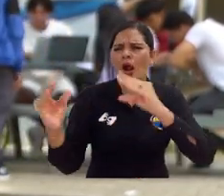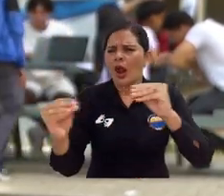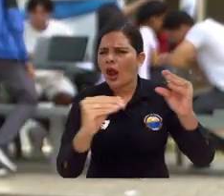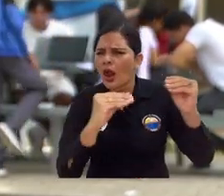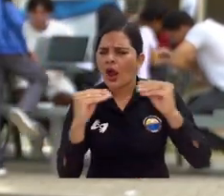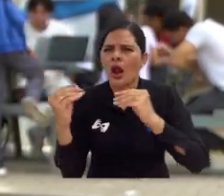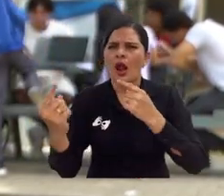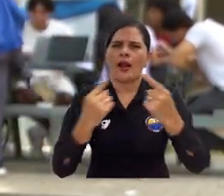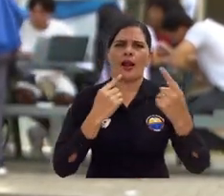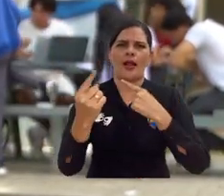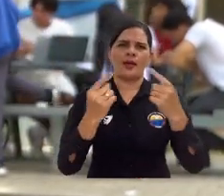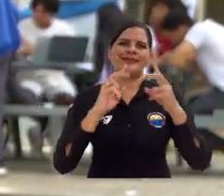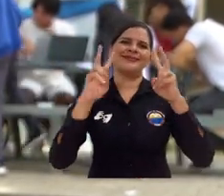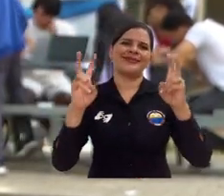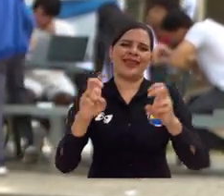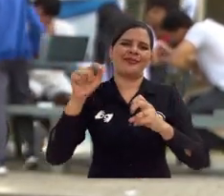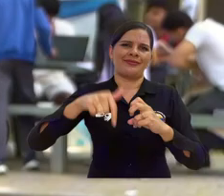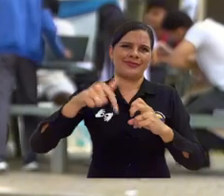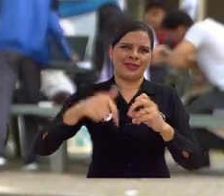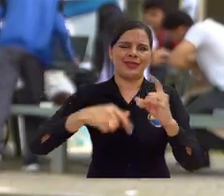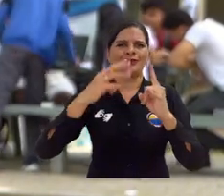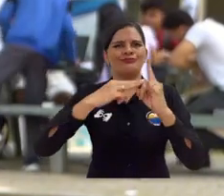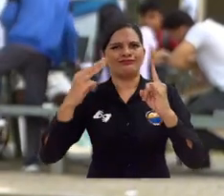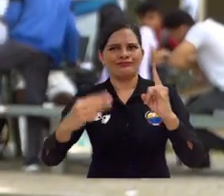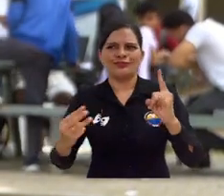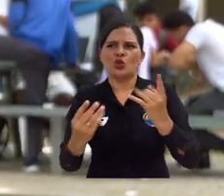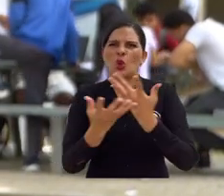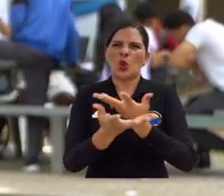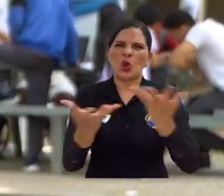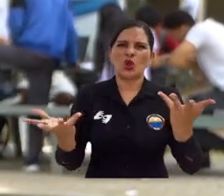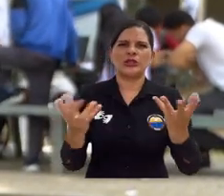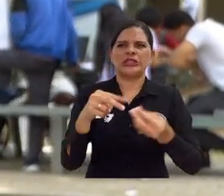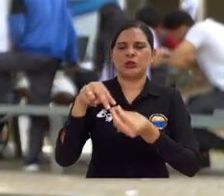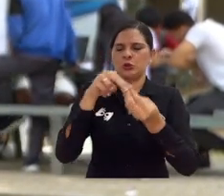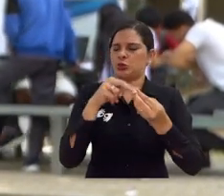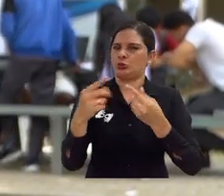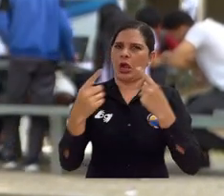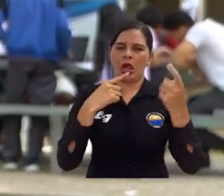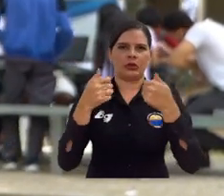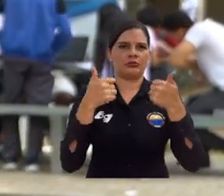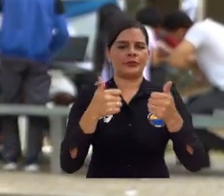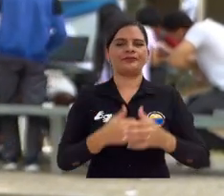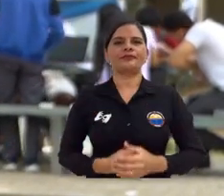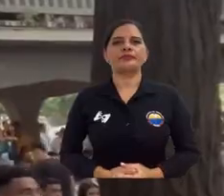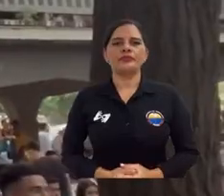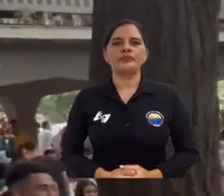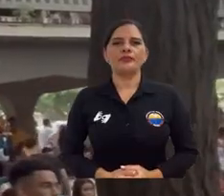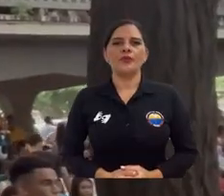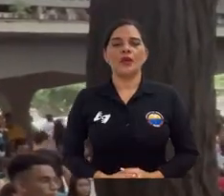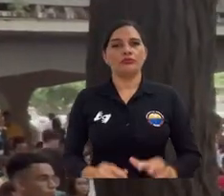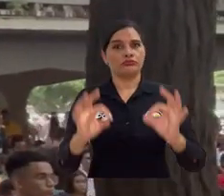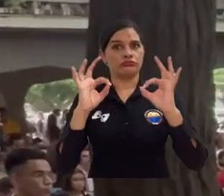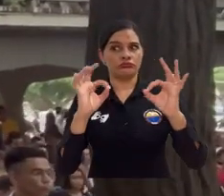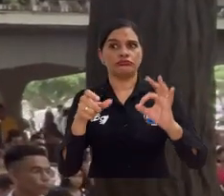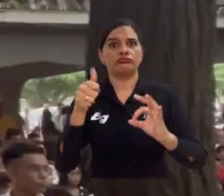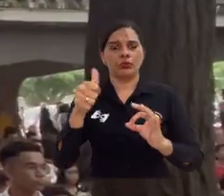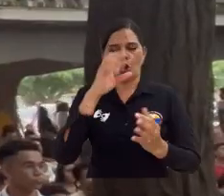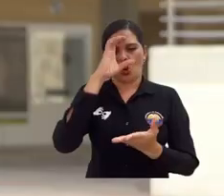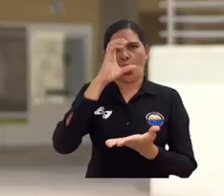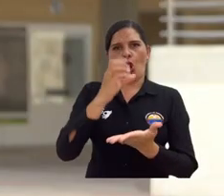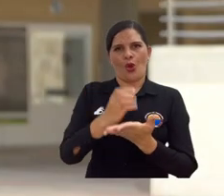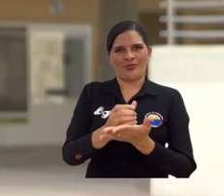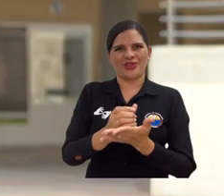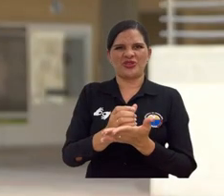opinión referente a diferentes temas o situaciones que se vienen presentando al interior de la Universidad del Magdalena. Se pudieron dar las